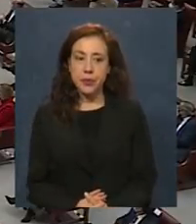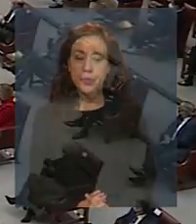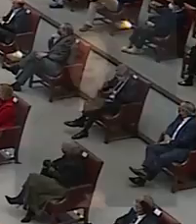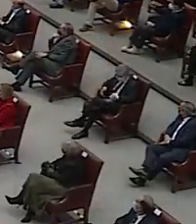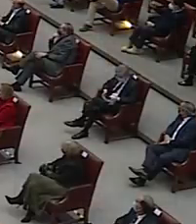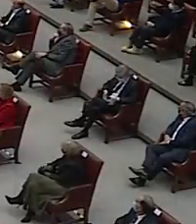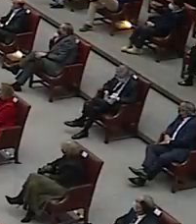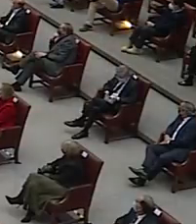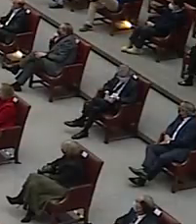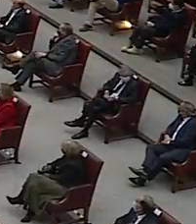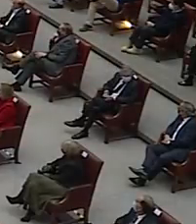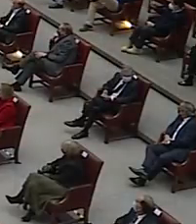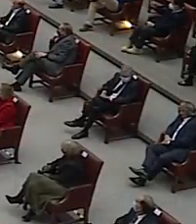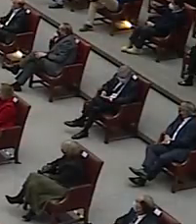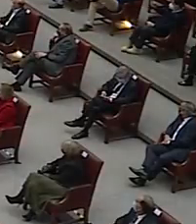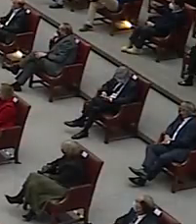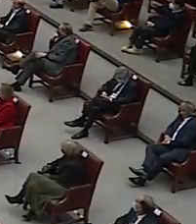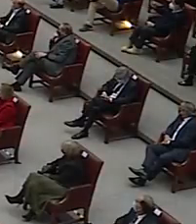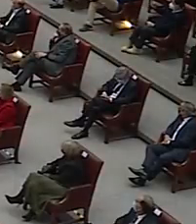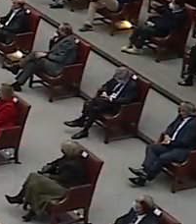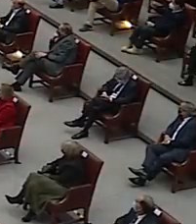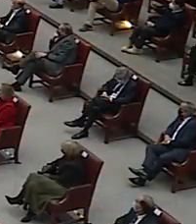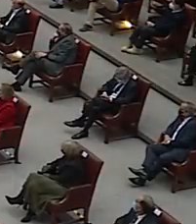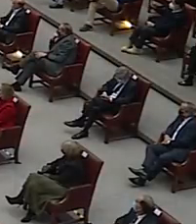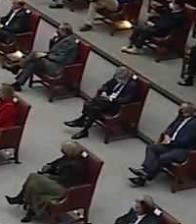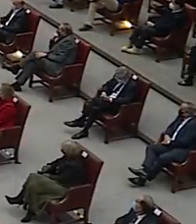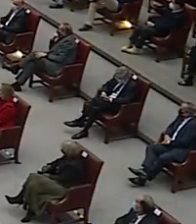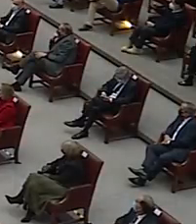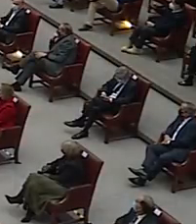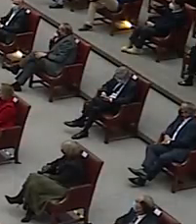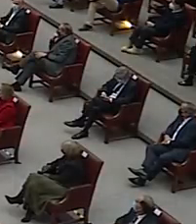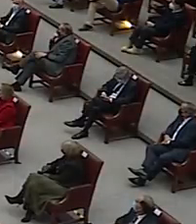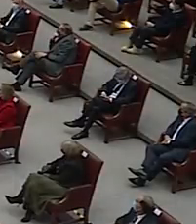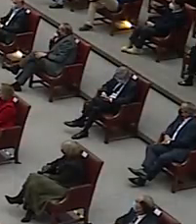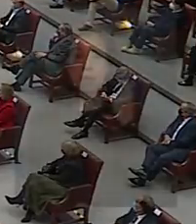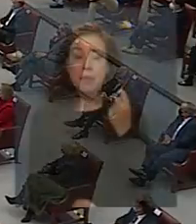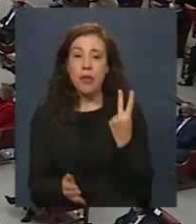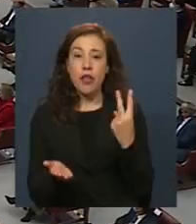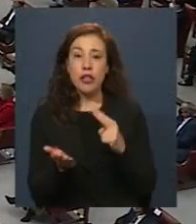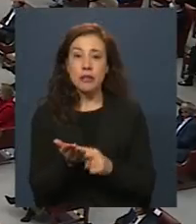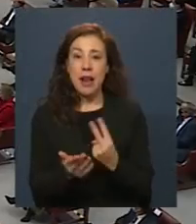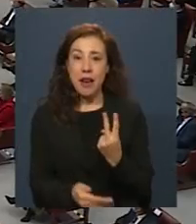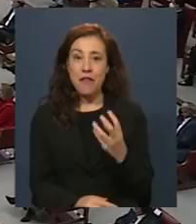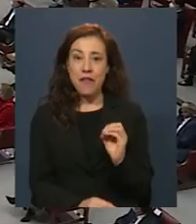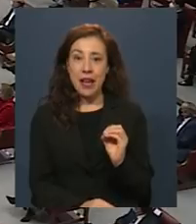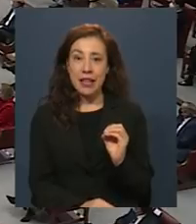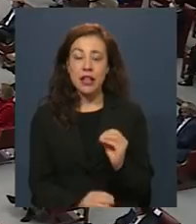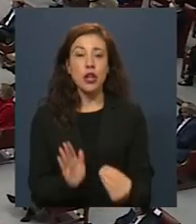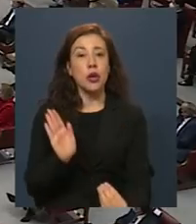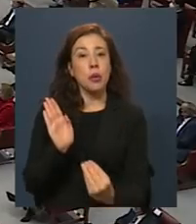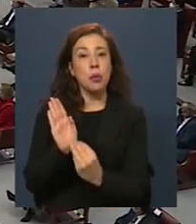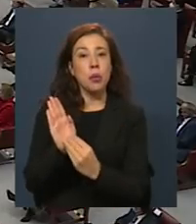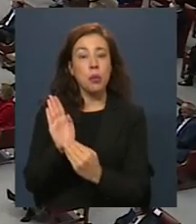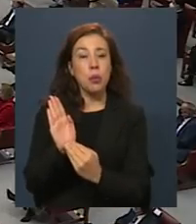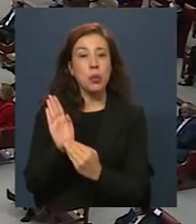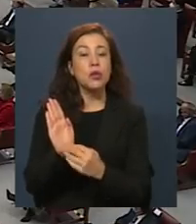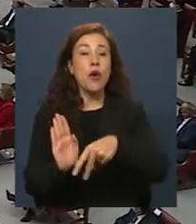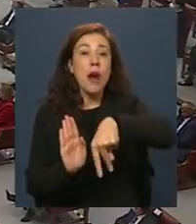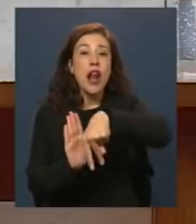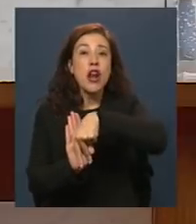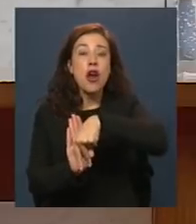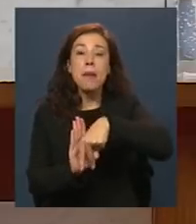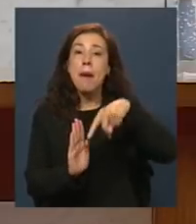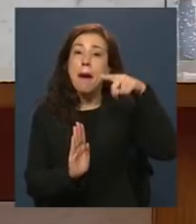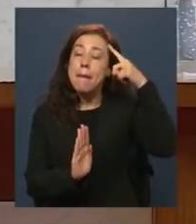La ley, publicada en el Diario Oficial el 2 de septiembre del año 2020, establece un marco normativo para